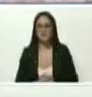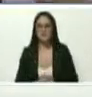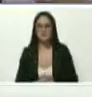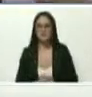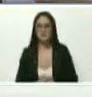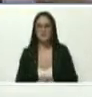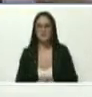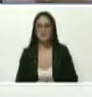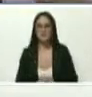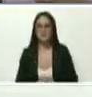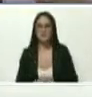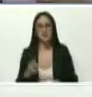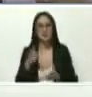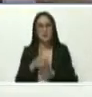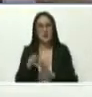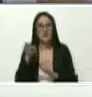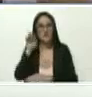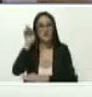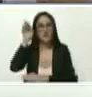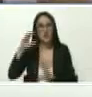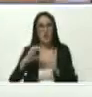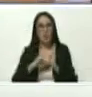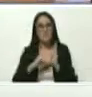sobre el futuro de la OPEP.